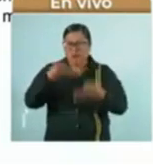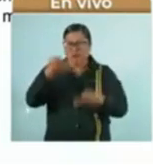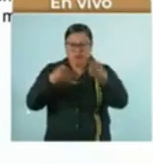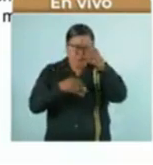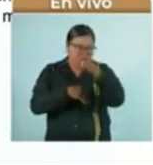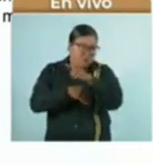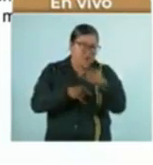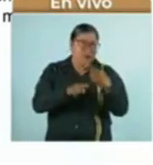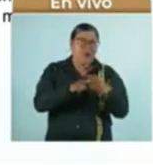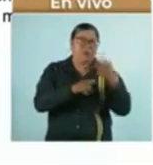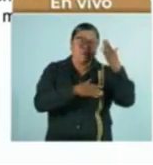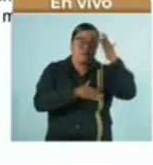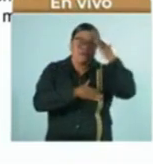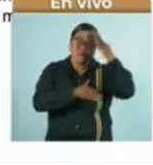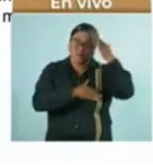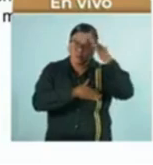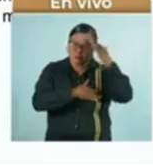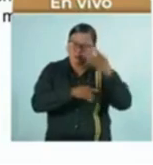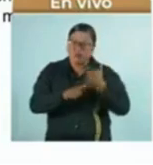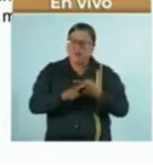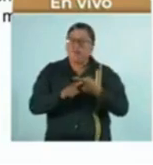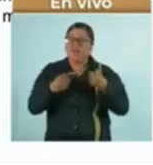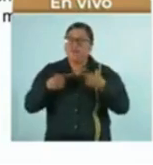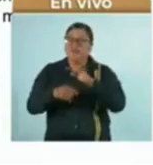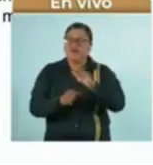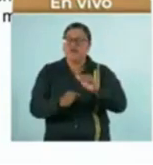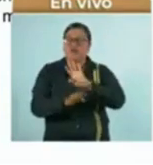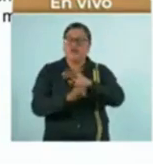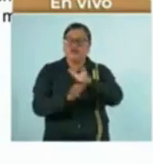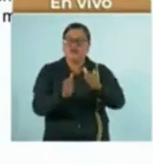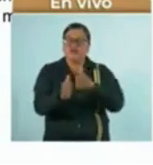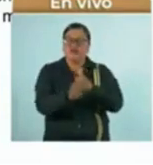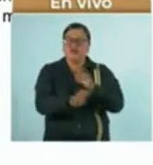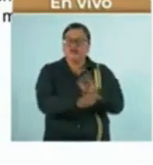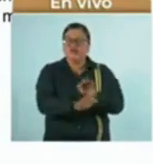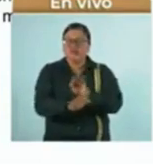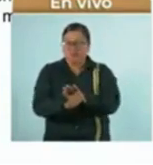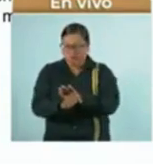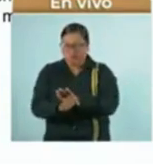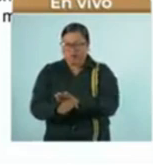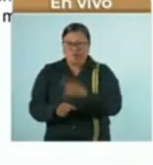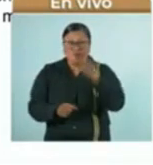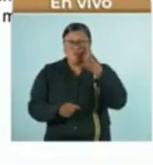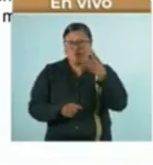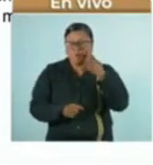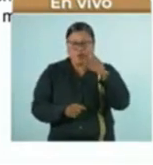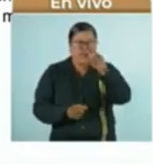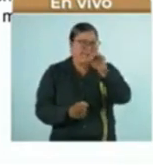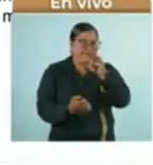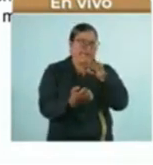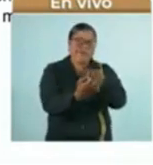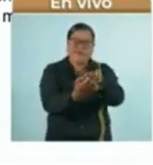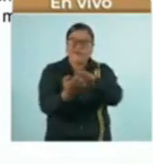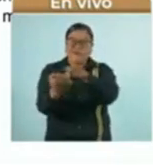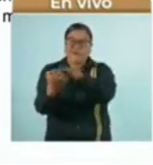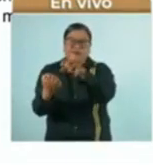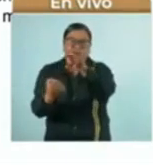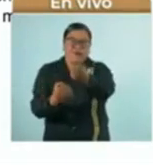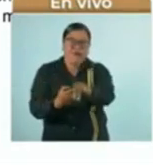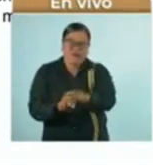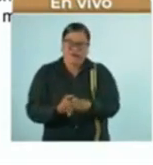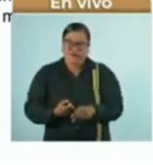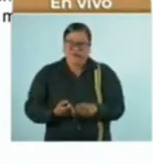líderes o los pseudolíderes. Fíjense, que no los engañen,